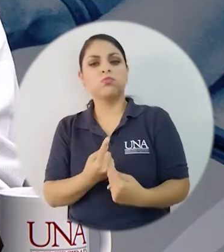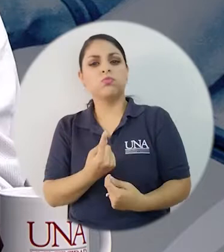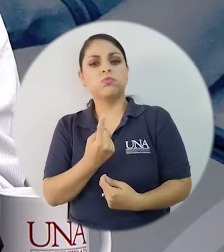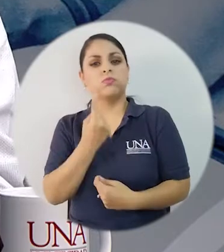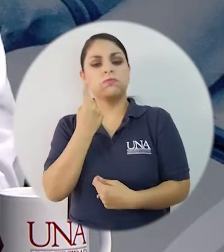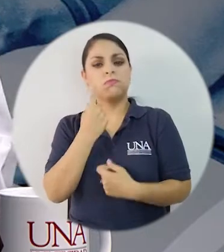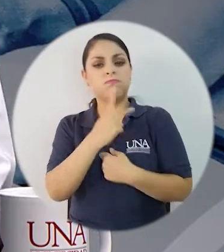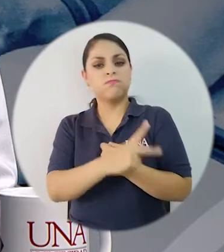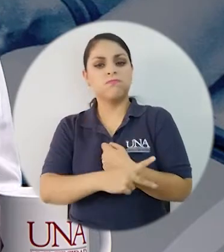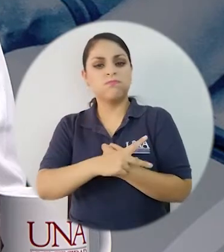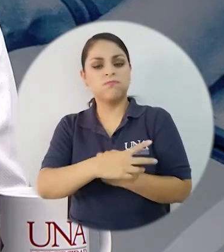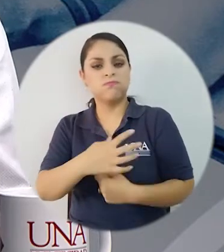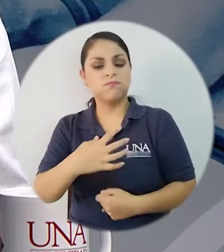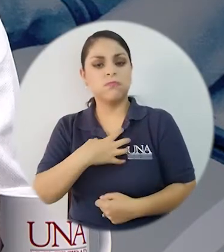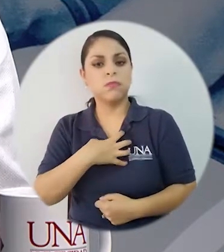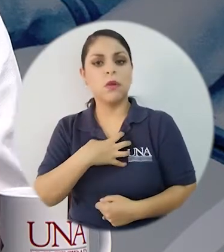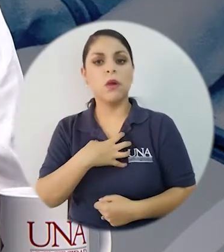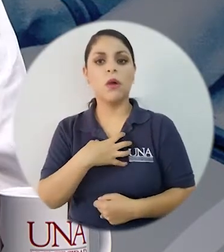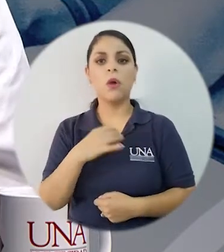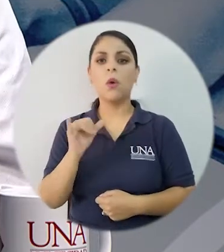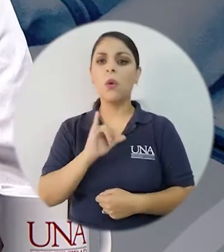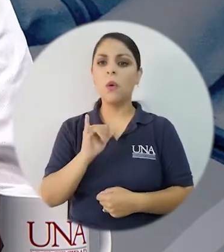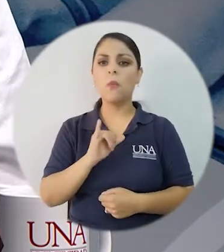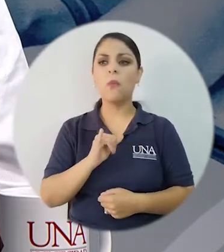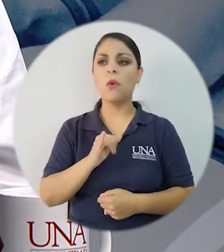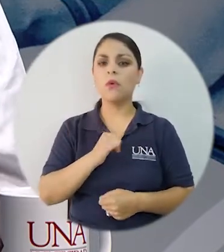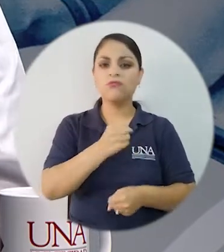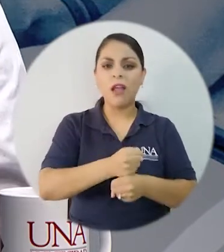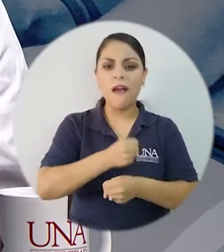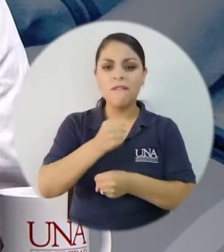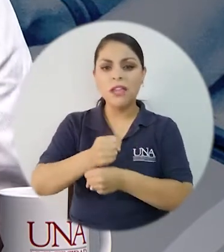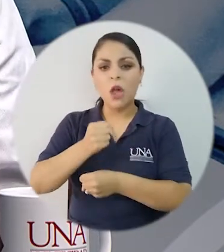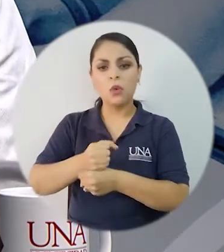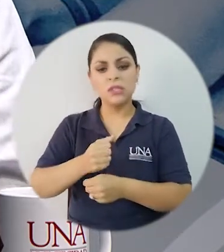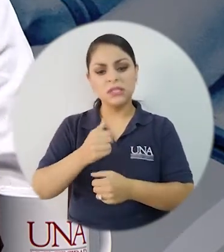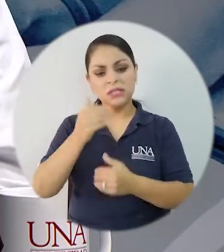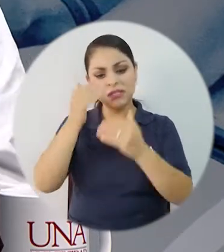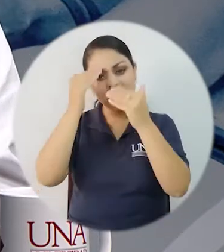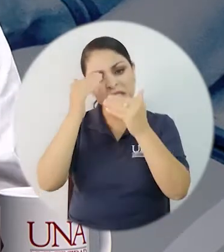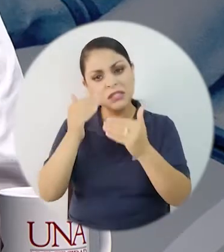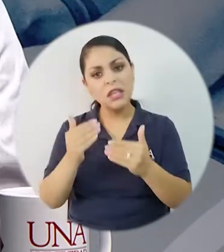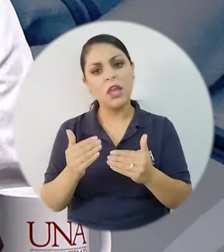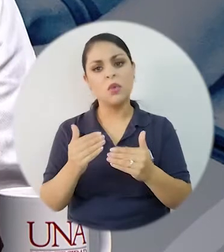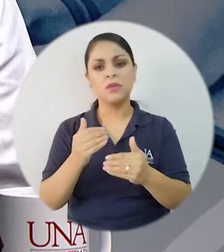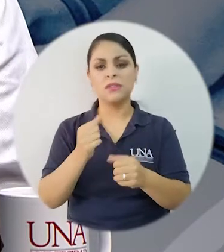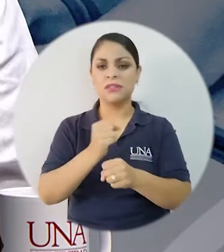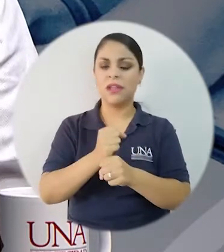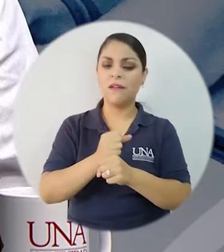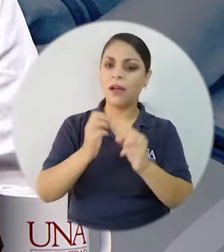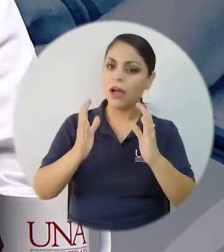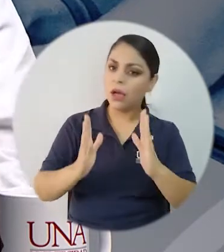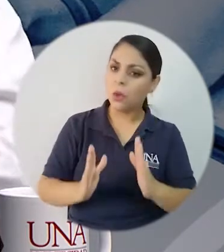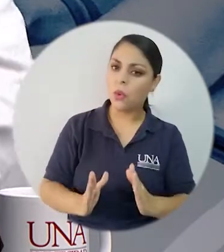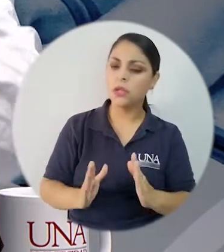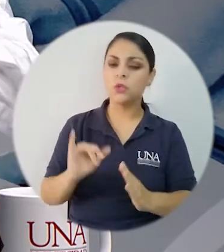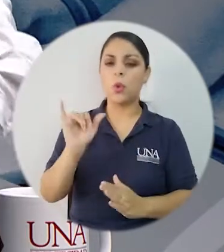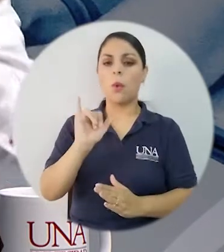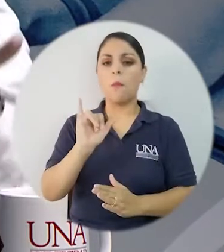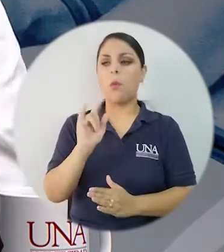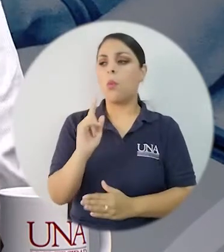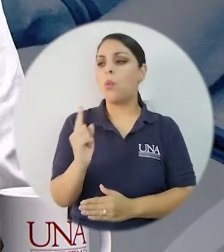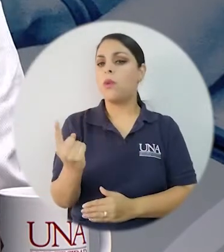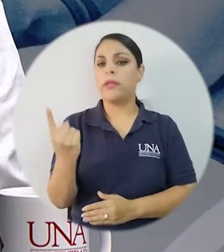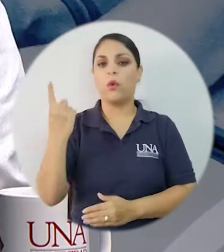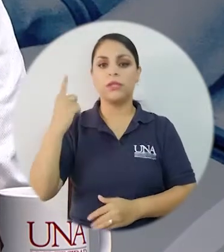excepcionalidad patriotera donde nos presenta como labriegos sencillos, trabajadores, la excepción